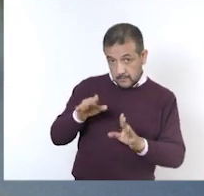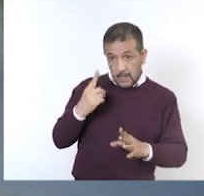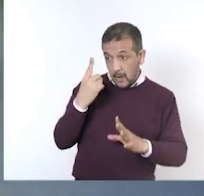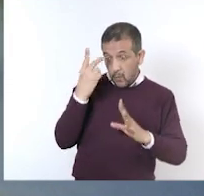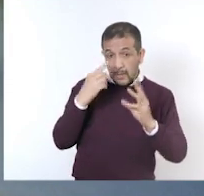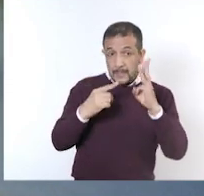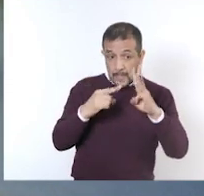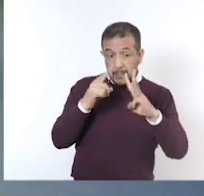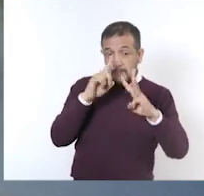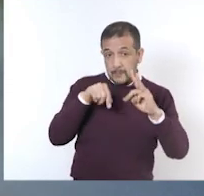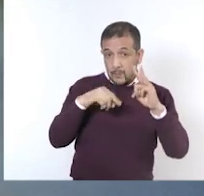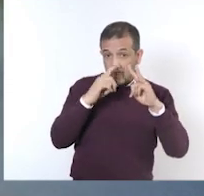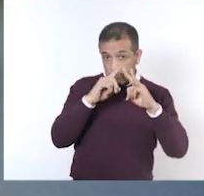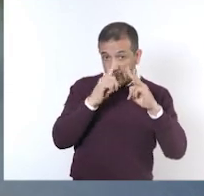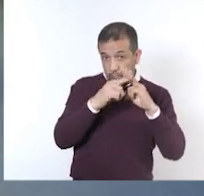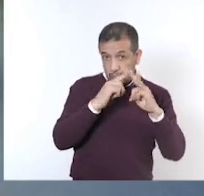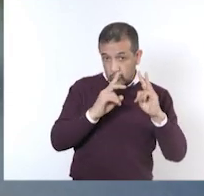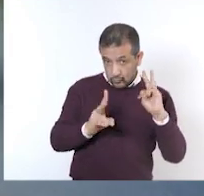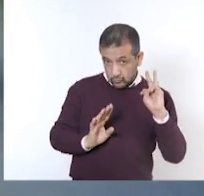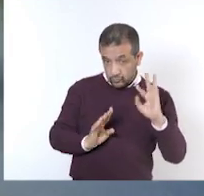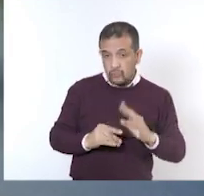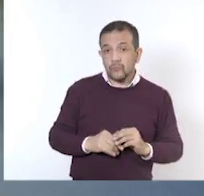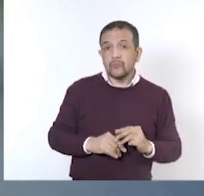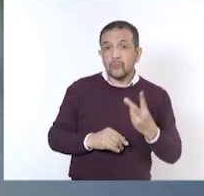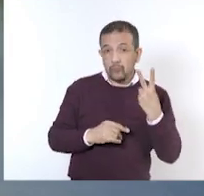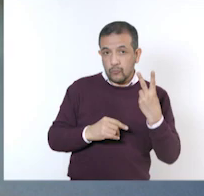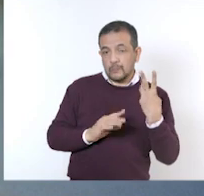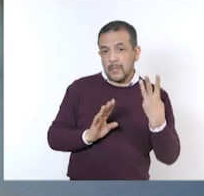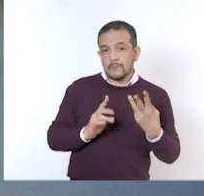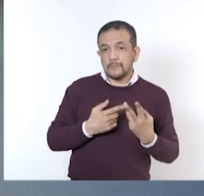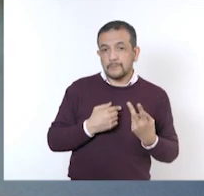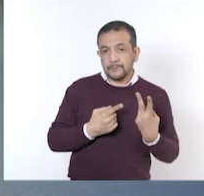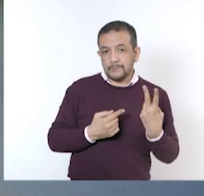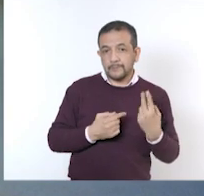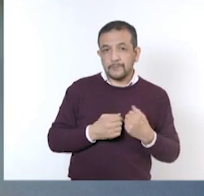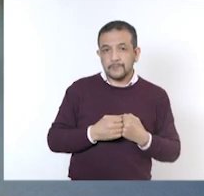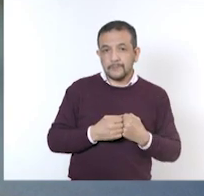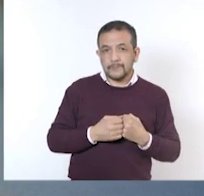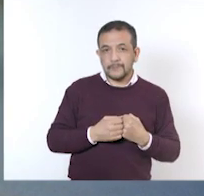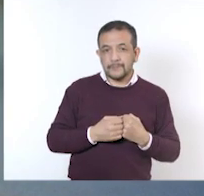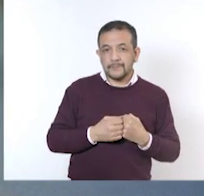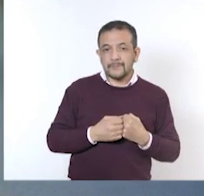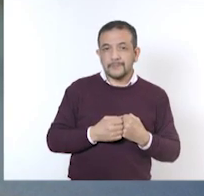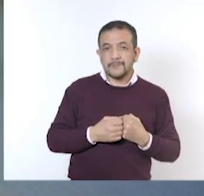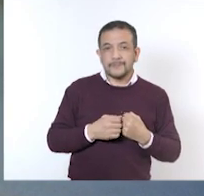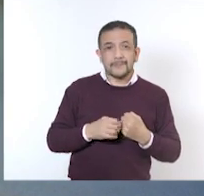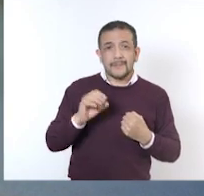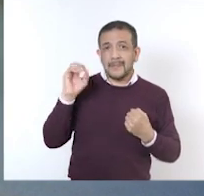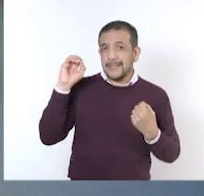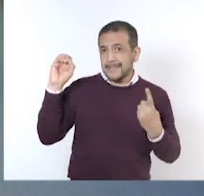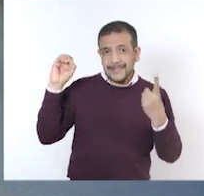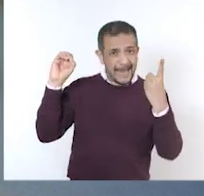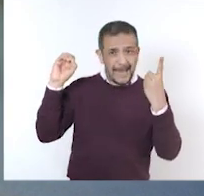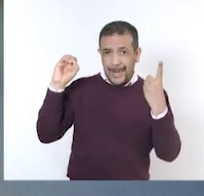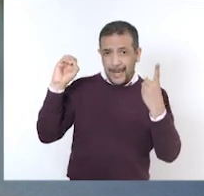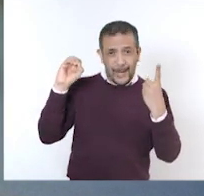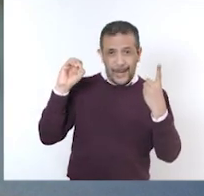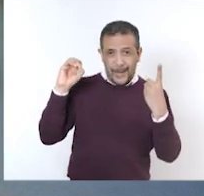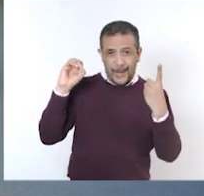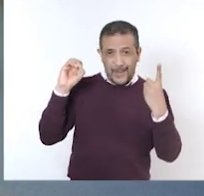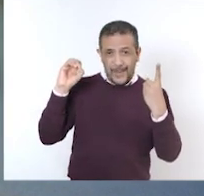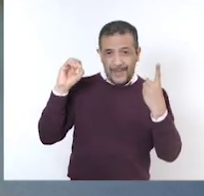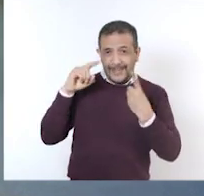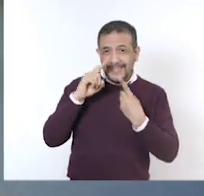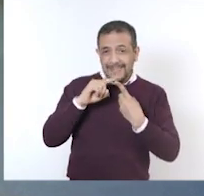0 bien. Puntos y lleva un tiro. Ahí en casa. Vamos por el del centro. Venga, venga, Jesús. Vamos a asegurarlo. ¡Uy! Seguimos con 0 puntos